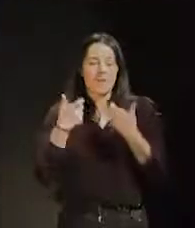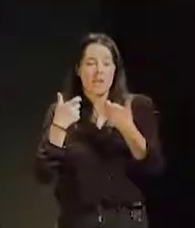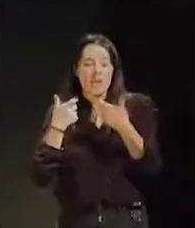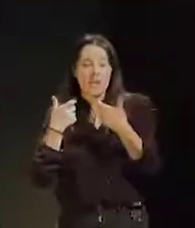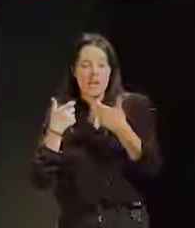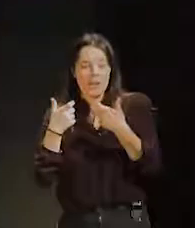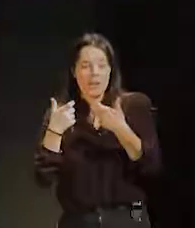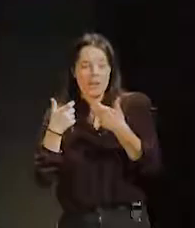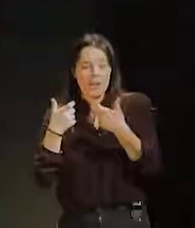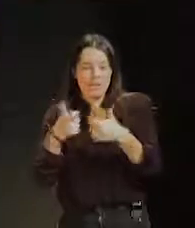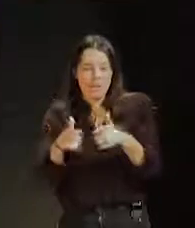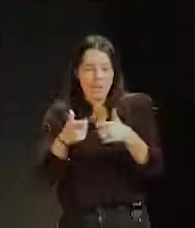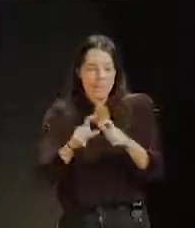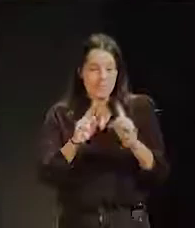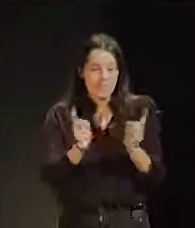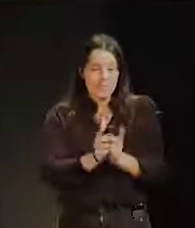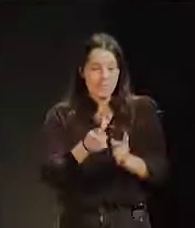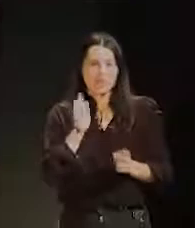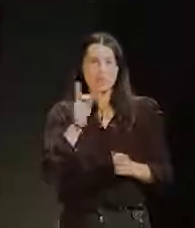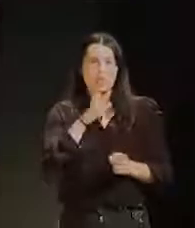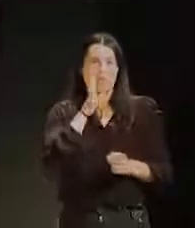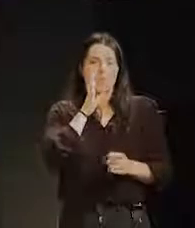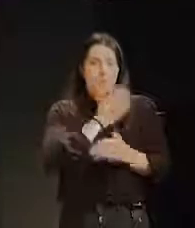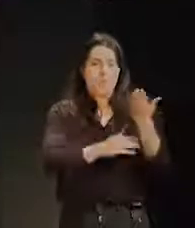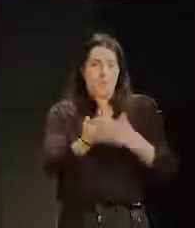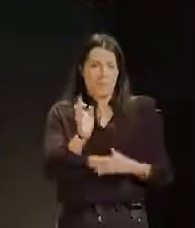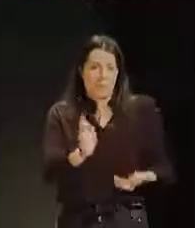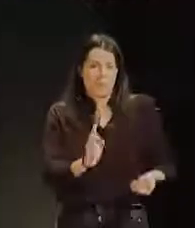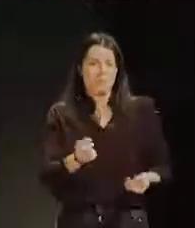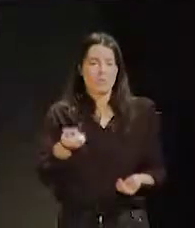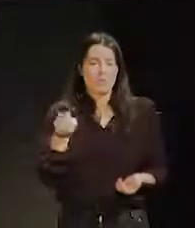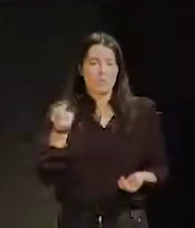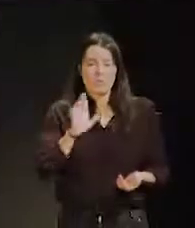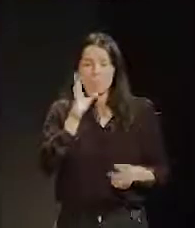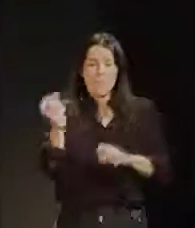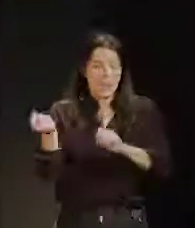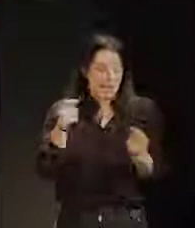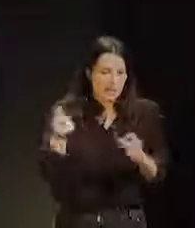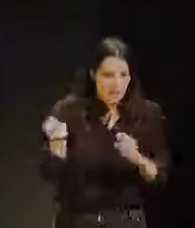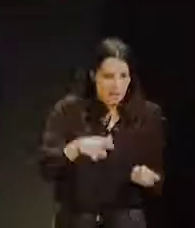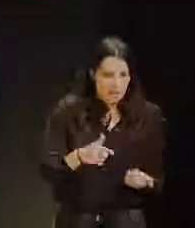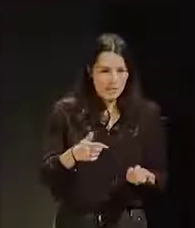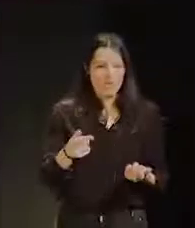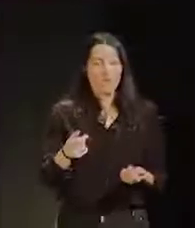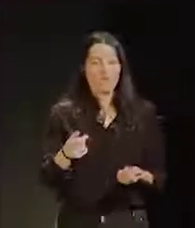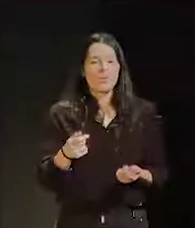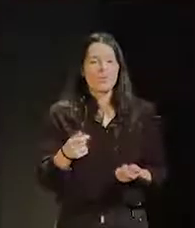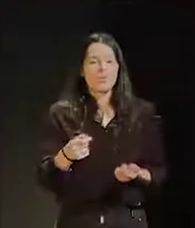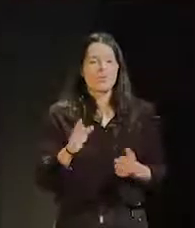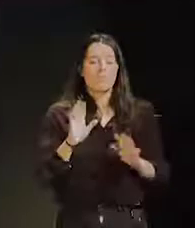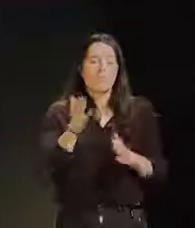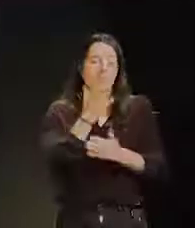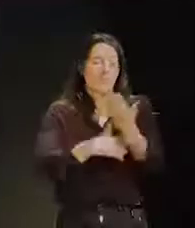formados. Pero esto no es solo por discapacidad, ¿eh? Esto es lo mismo por la inmigración, es más largo,